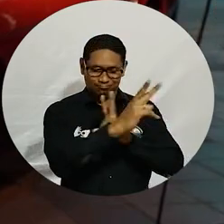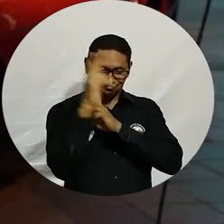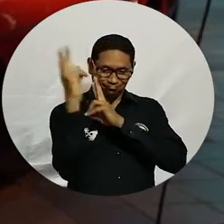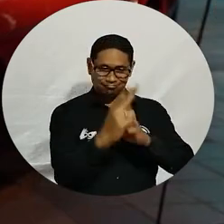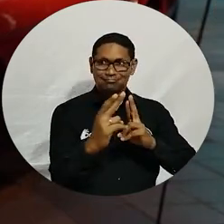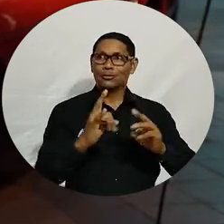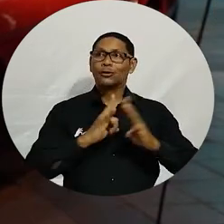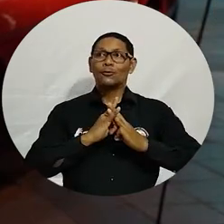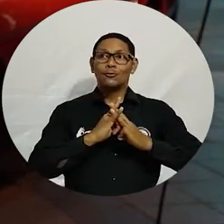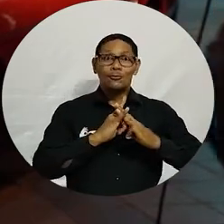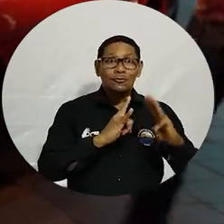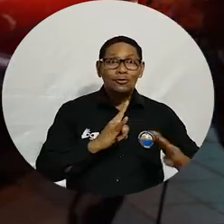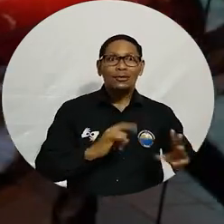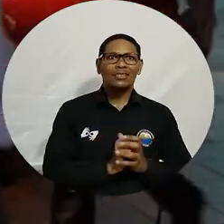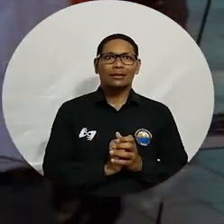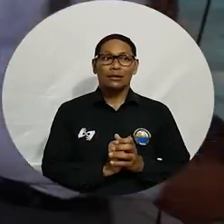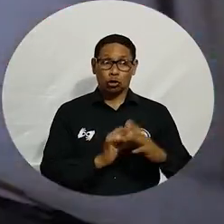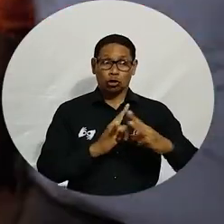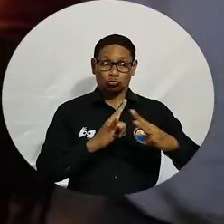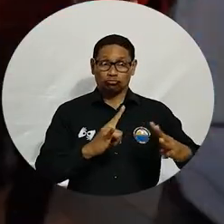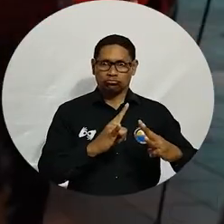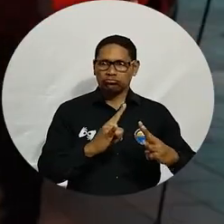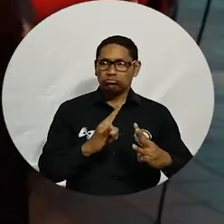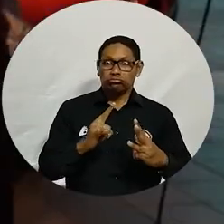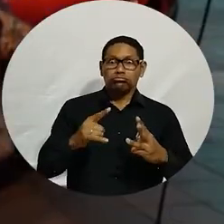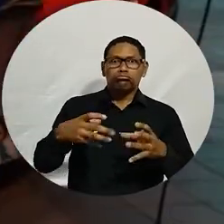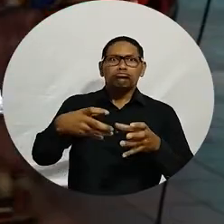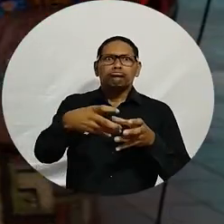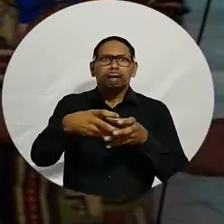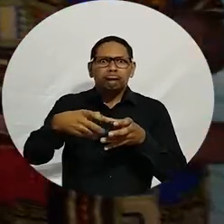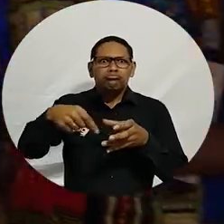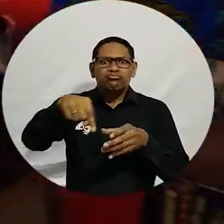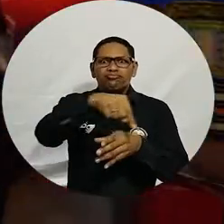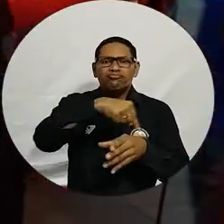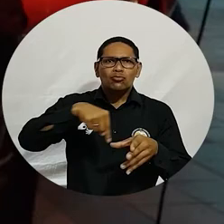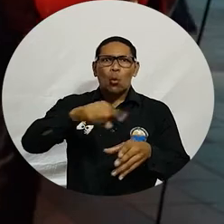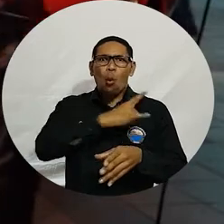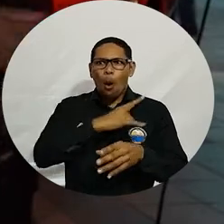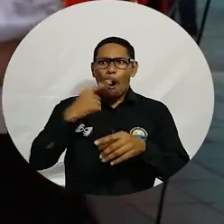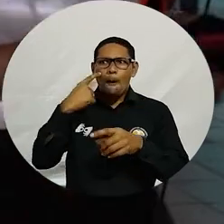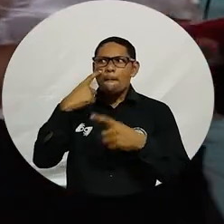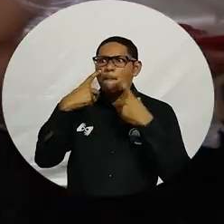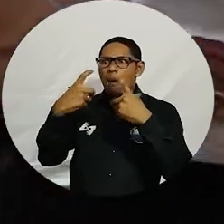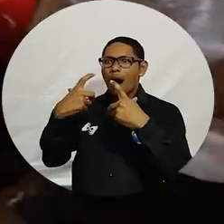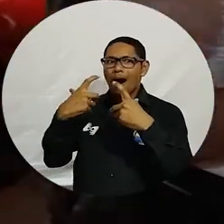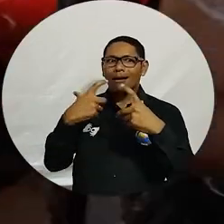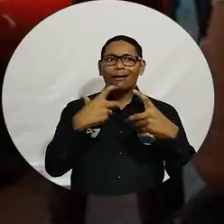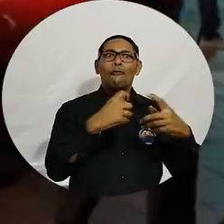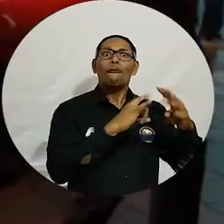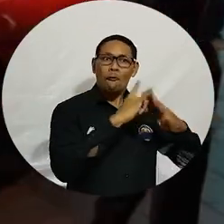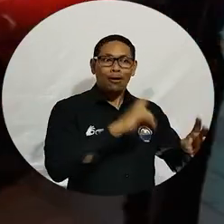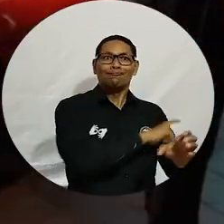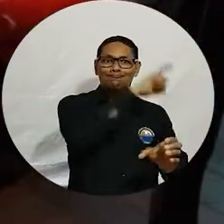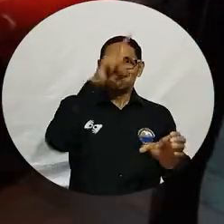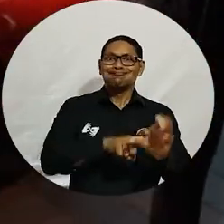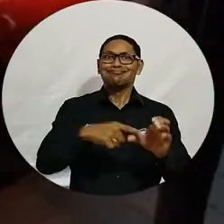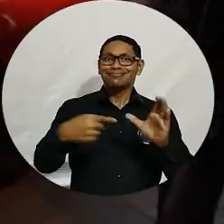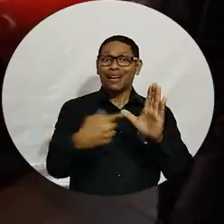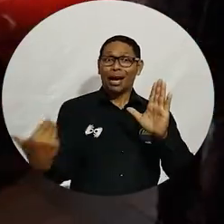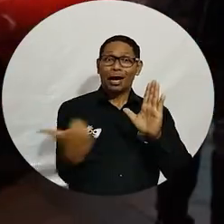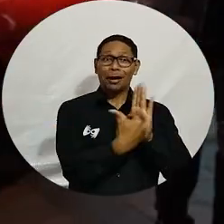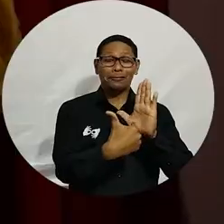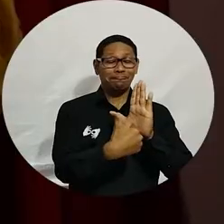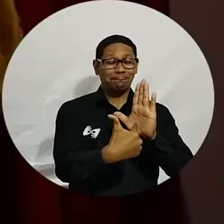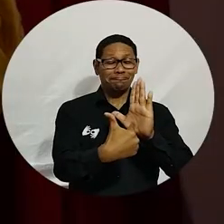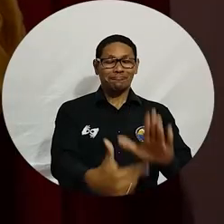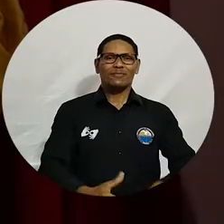haber entrado en su momento a ser parte de ese grupo selecto de las mejores universidades del mundo según el World